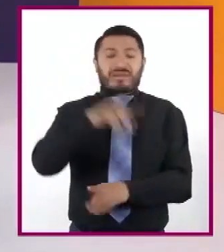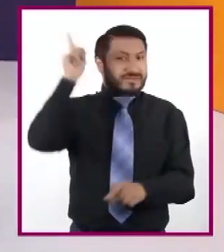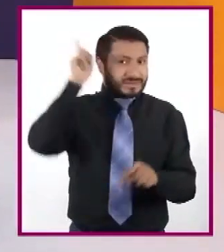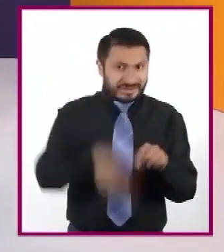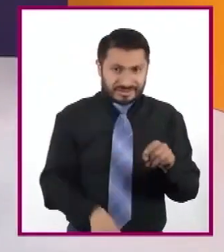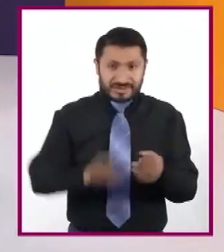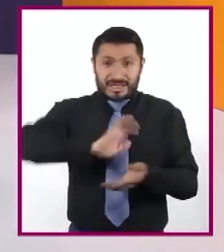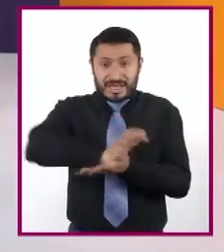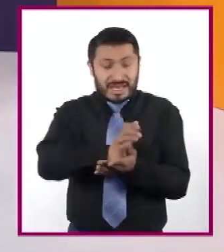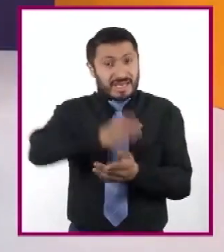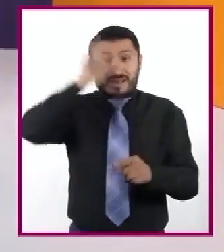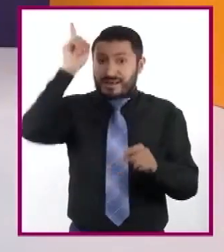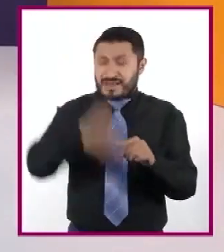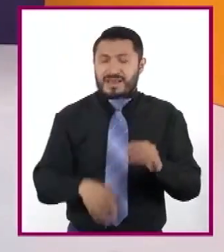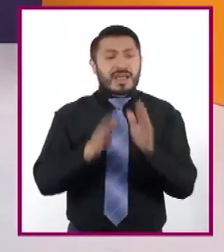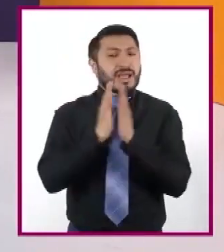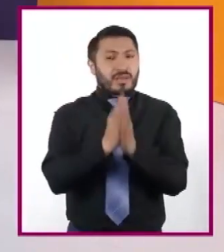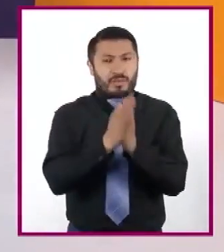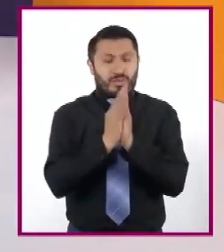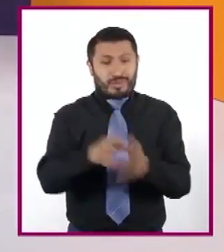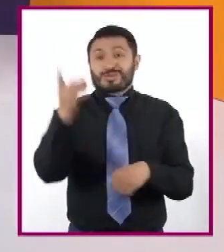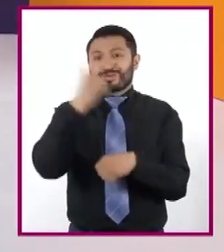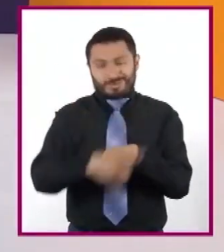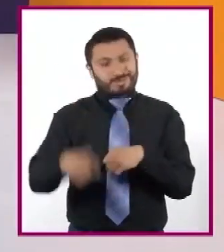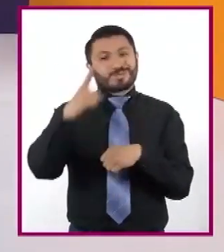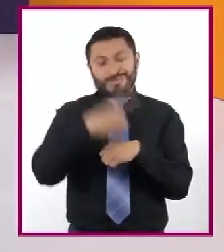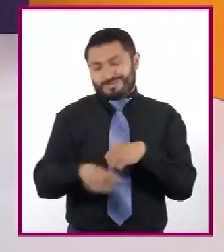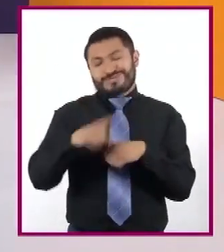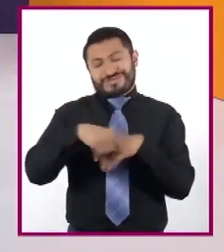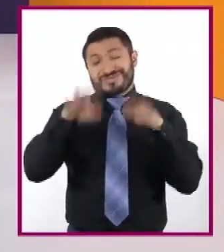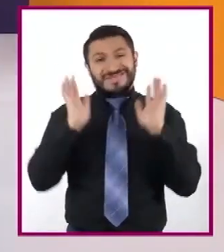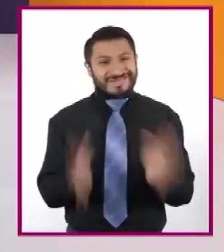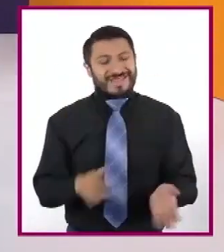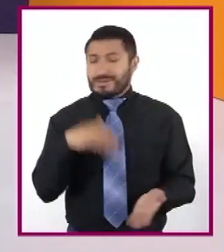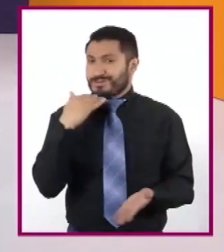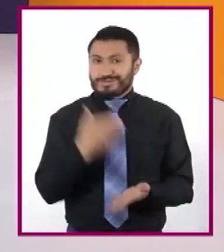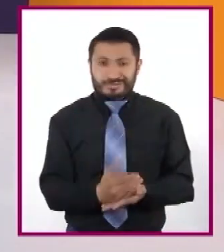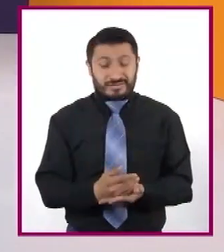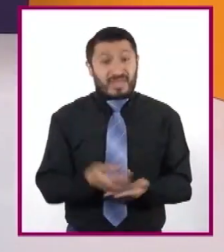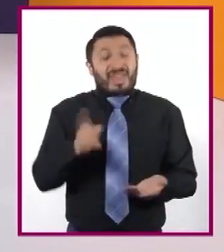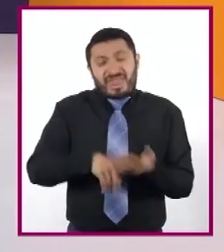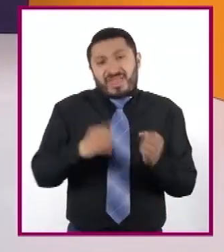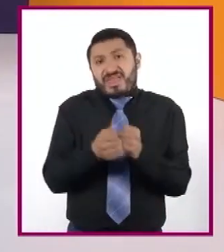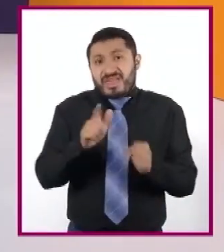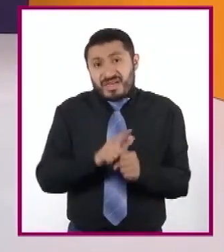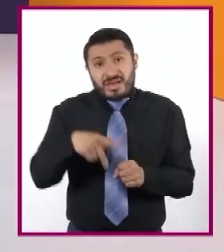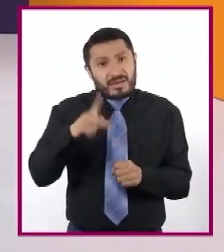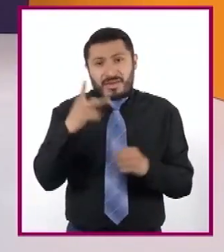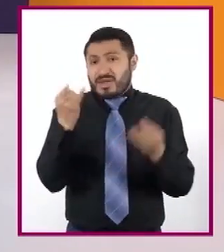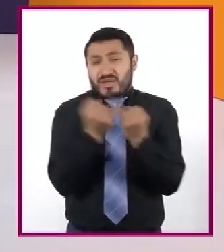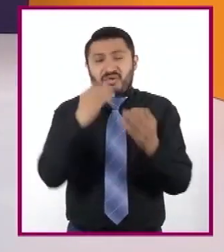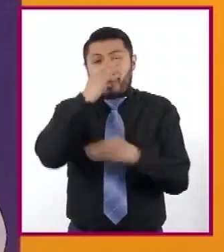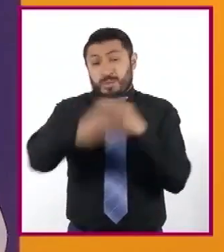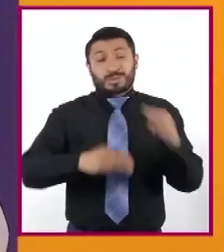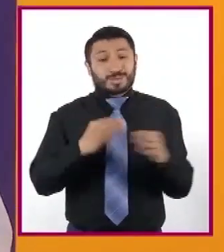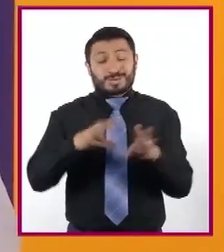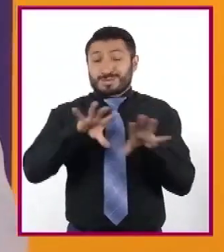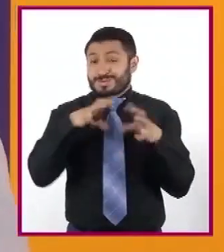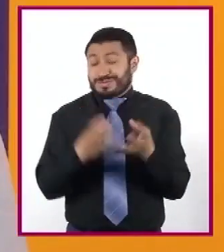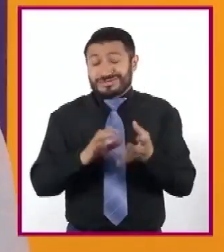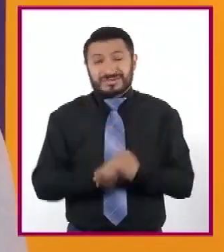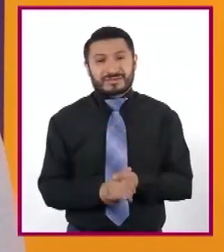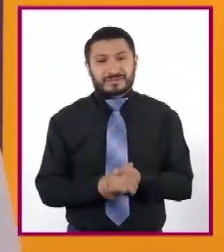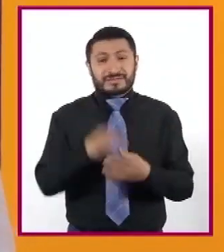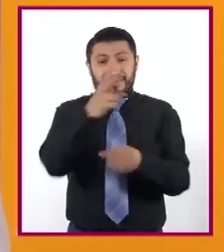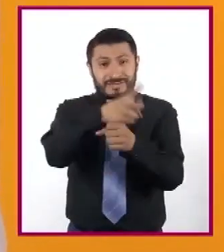Evitemos la discriminación que tanto daño ha causado, no solo en nuestra sociedad, sino en el mundo entero.